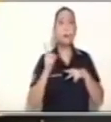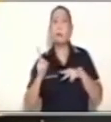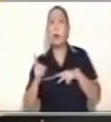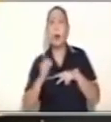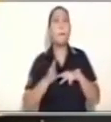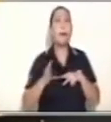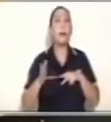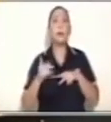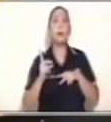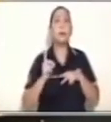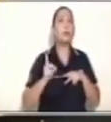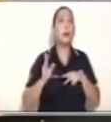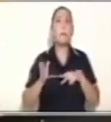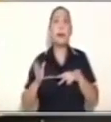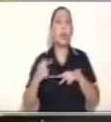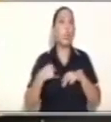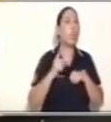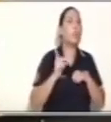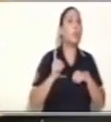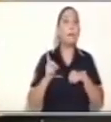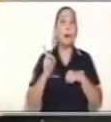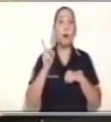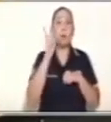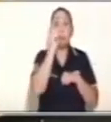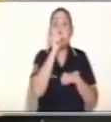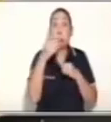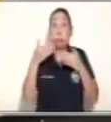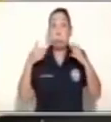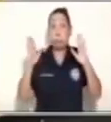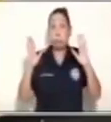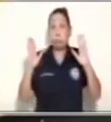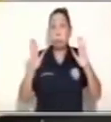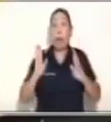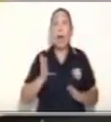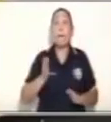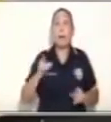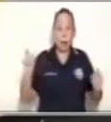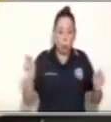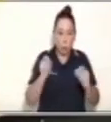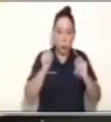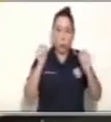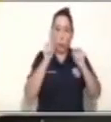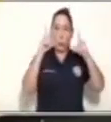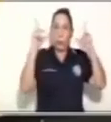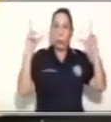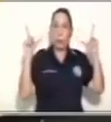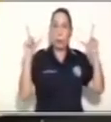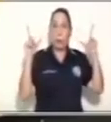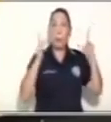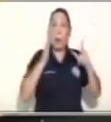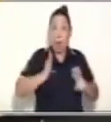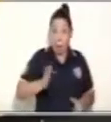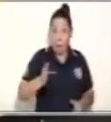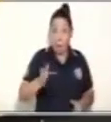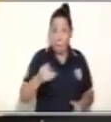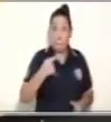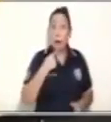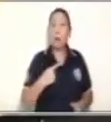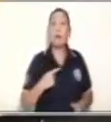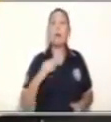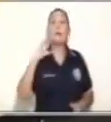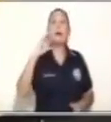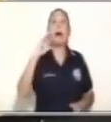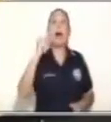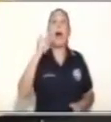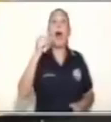de él. ¿Qué pasaba? El perrito era mágico y era como lo que ahora se conoce comúnmente como